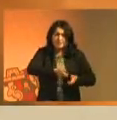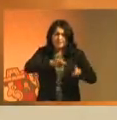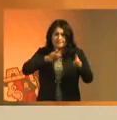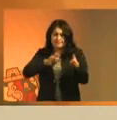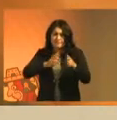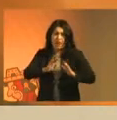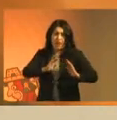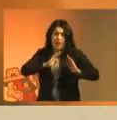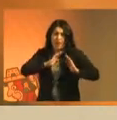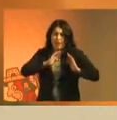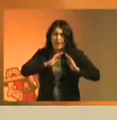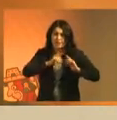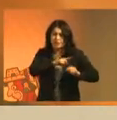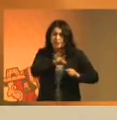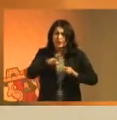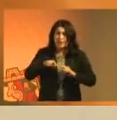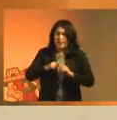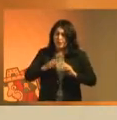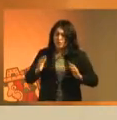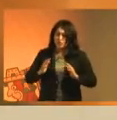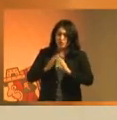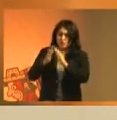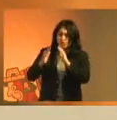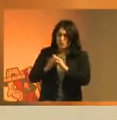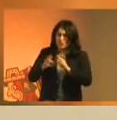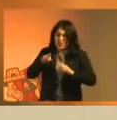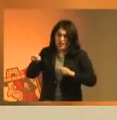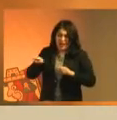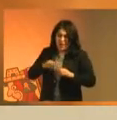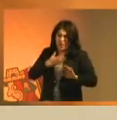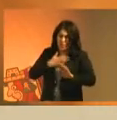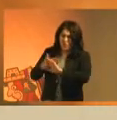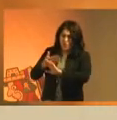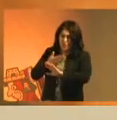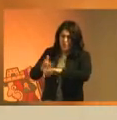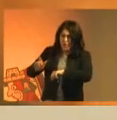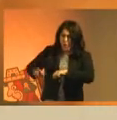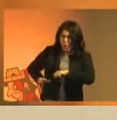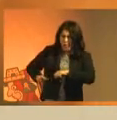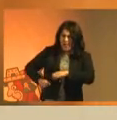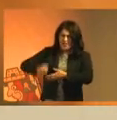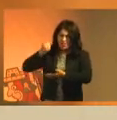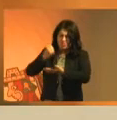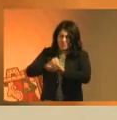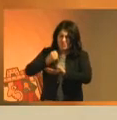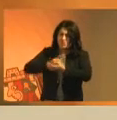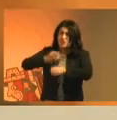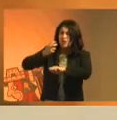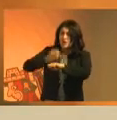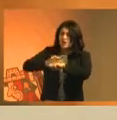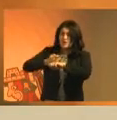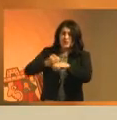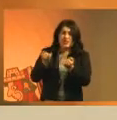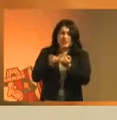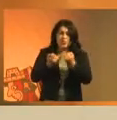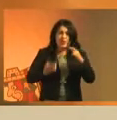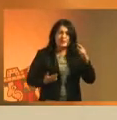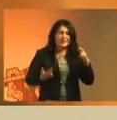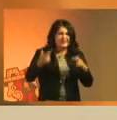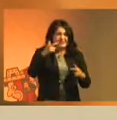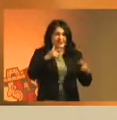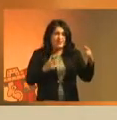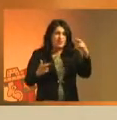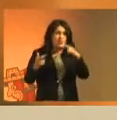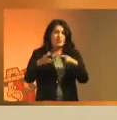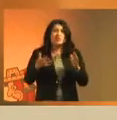combatiendo la dictadura la imposición de victoriano huerta y haciendo una revolución agraria como él